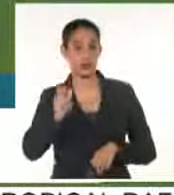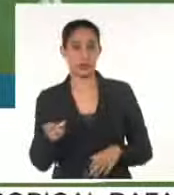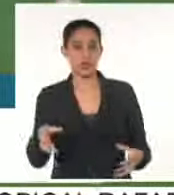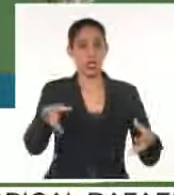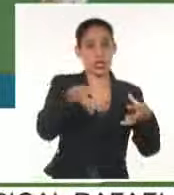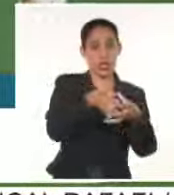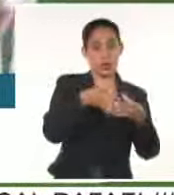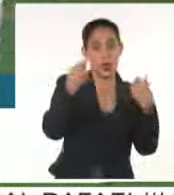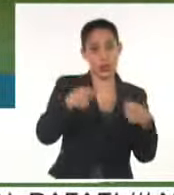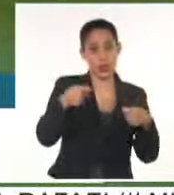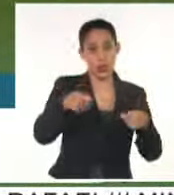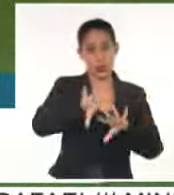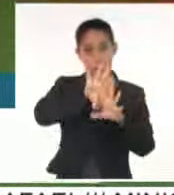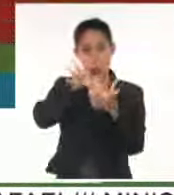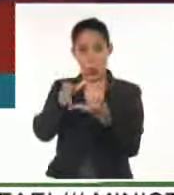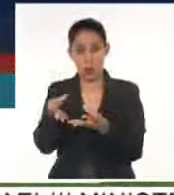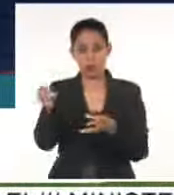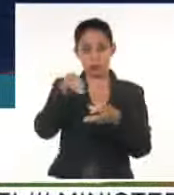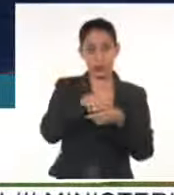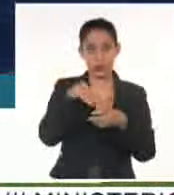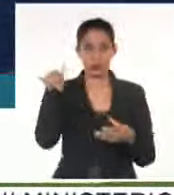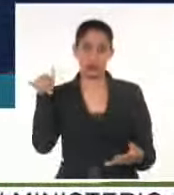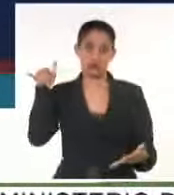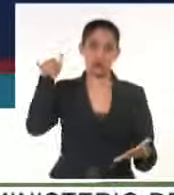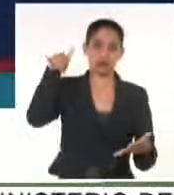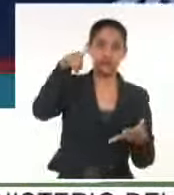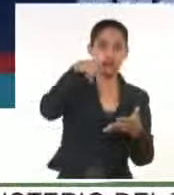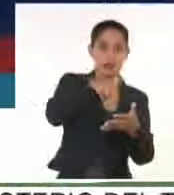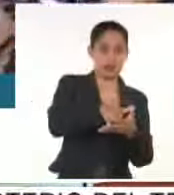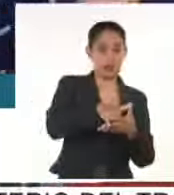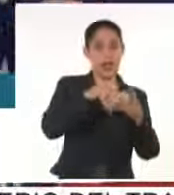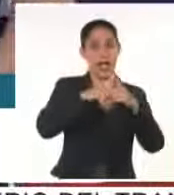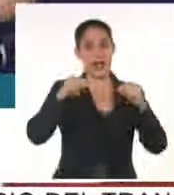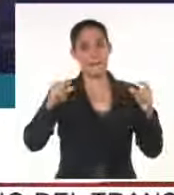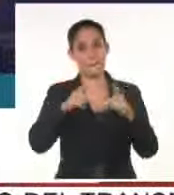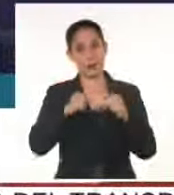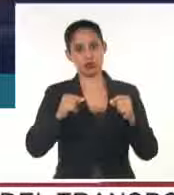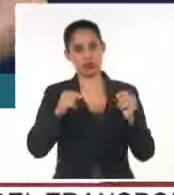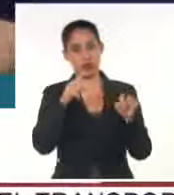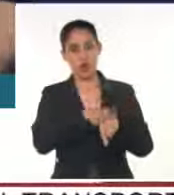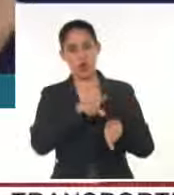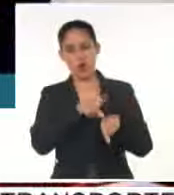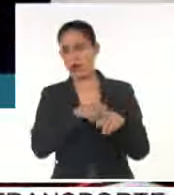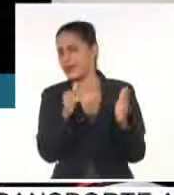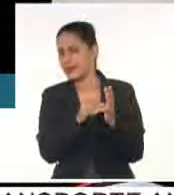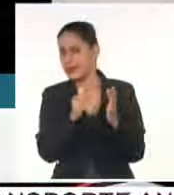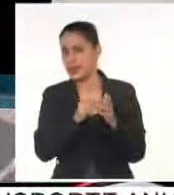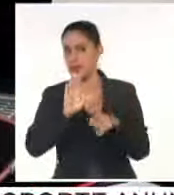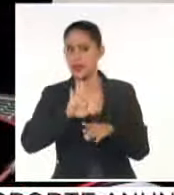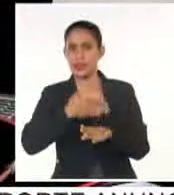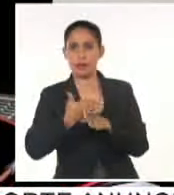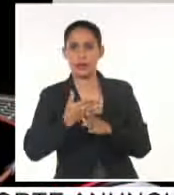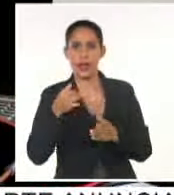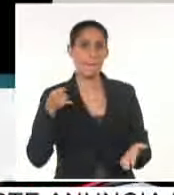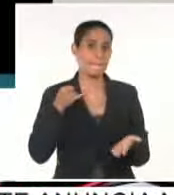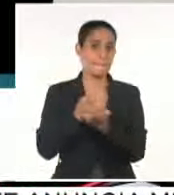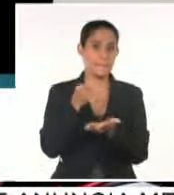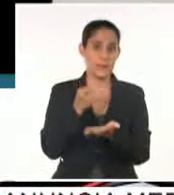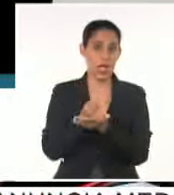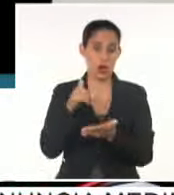estos últimos días. Está arribando Ariel Martínez de Japón en hora de la tarde. El miércoles está arribando los dos muchachos que